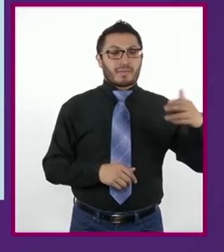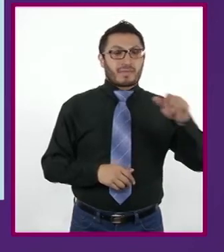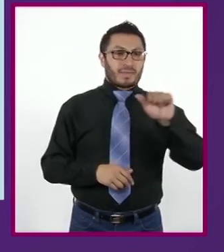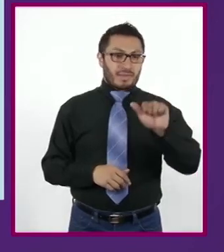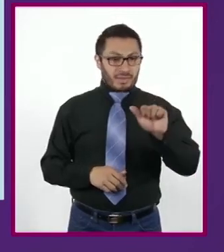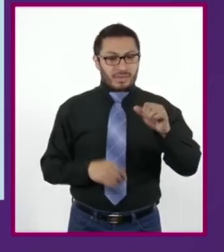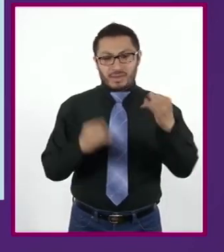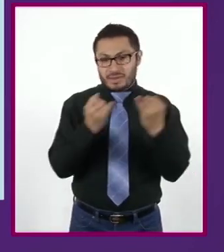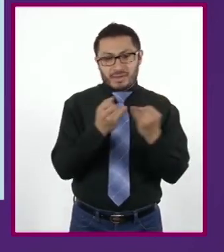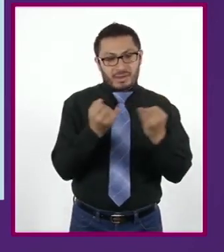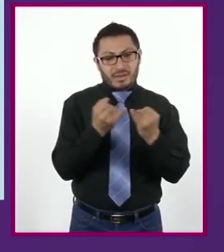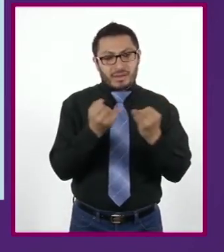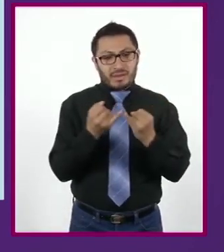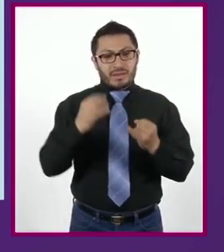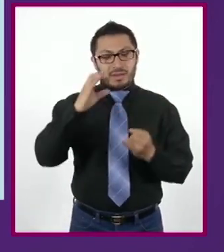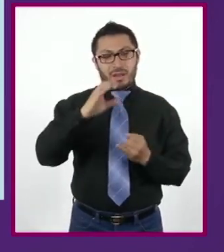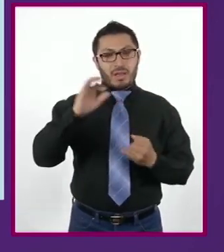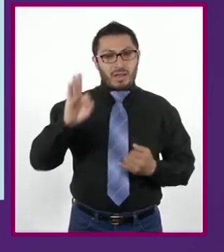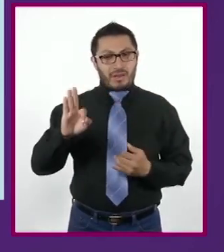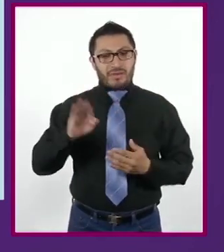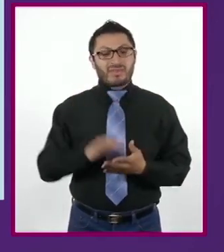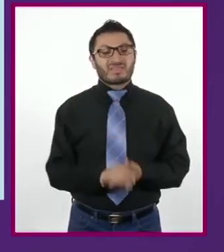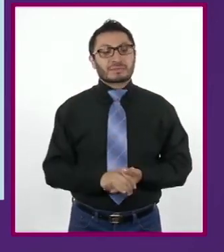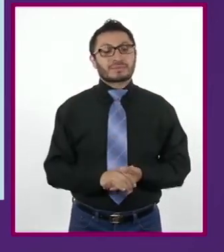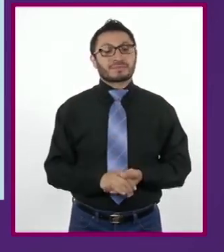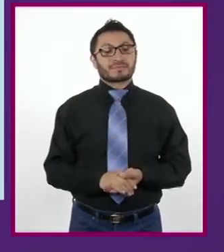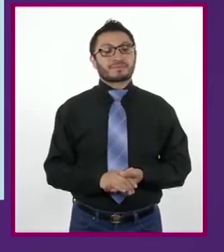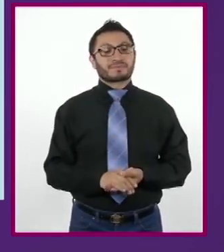HA es congruente con CF,